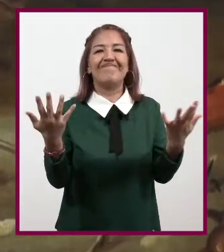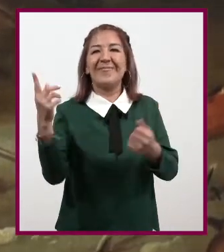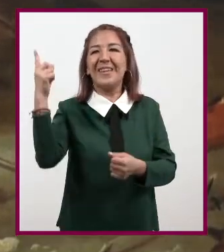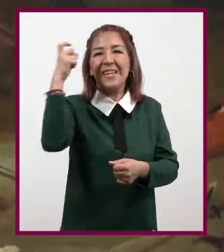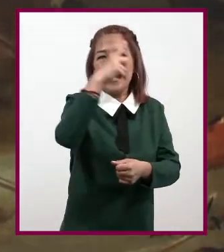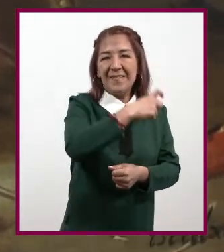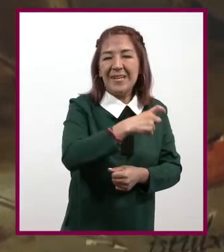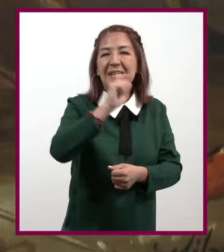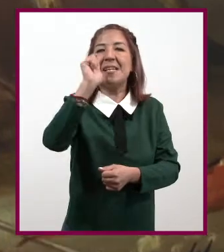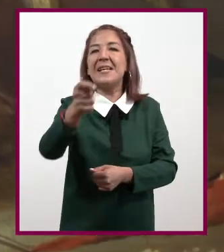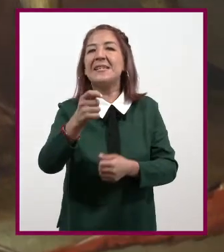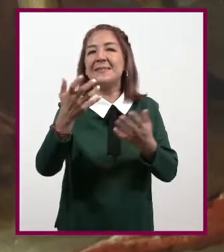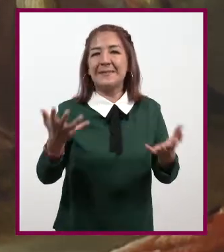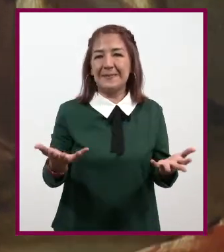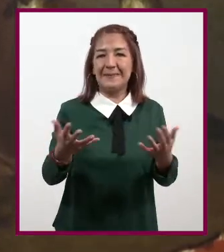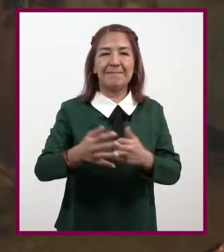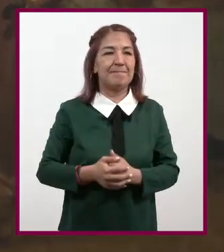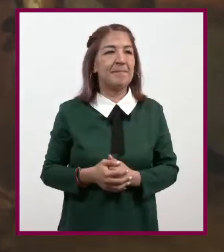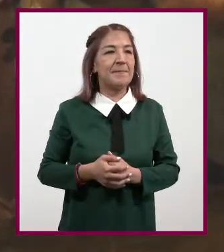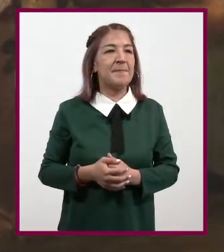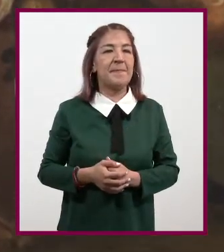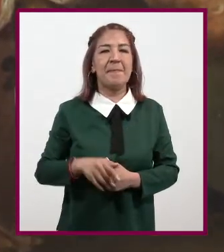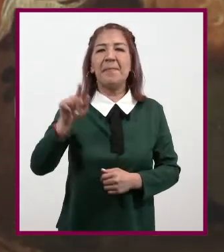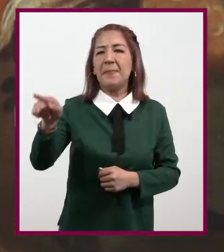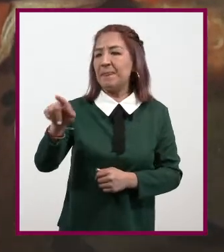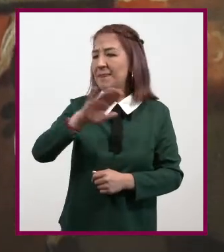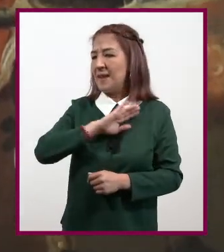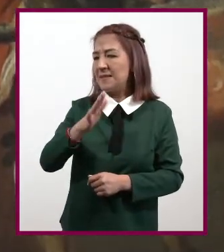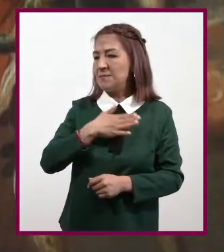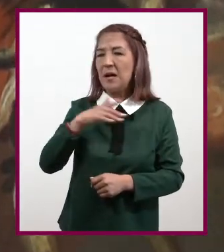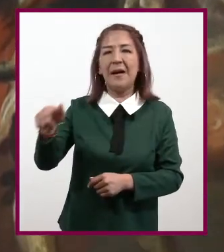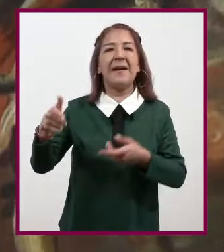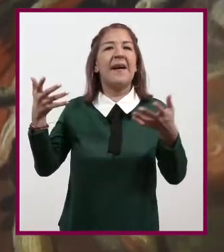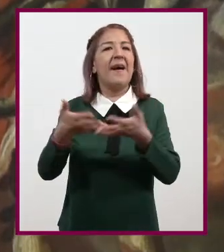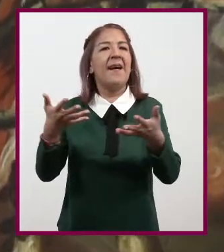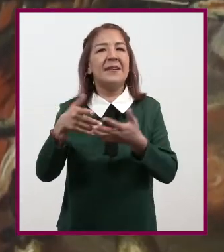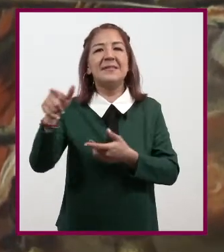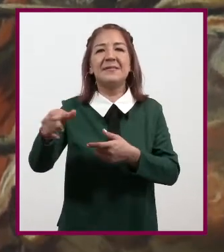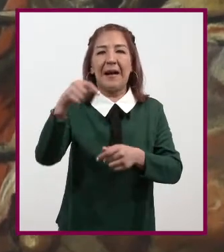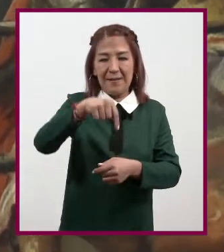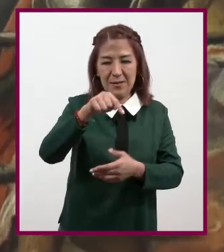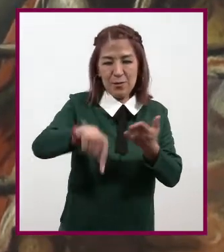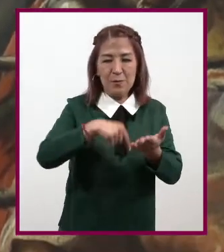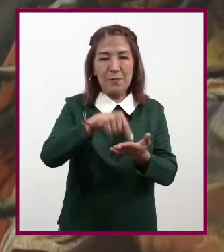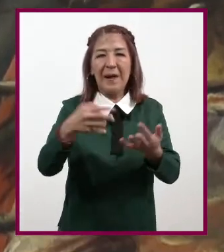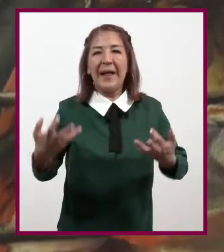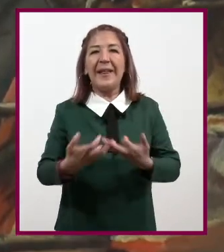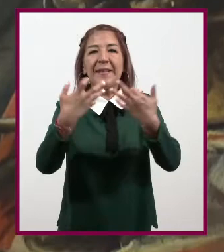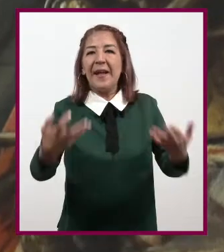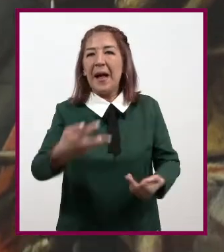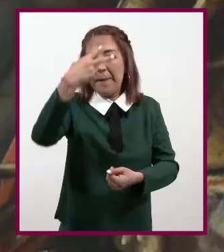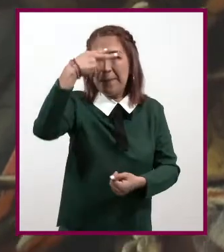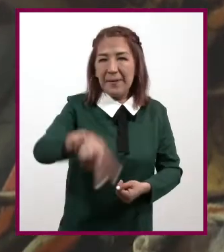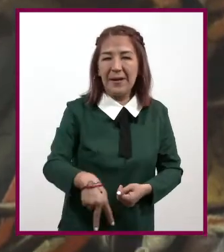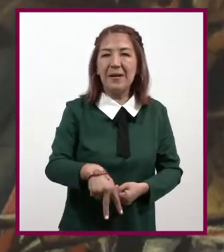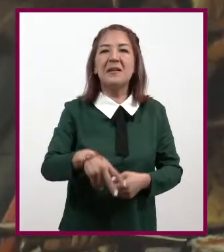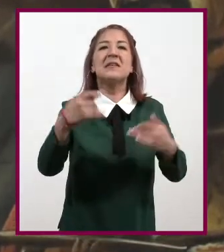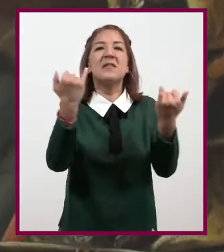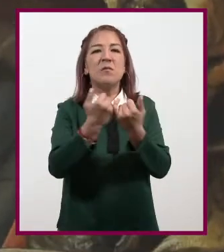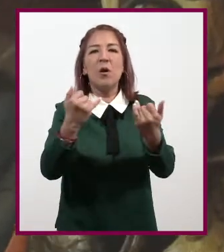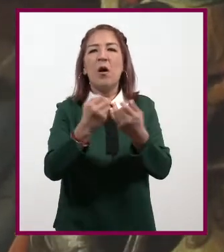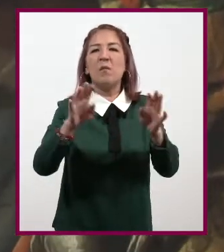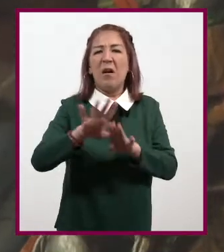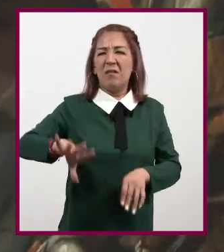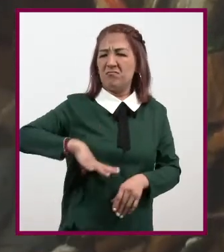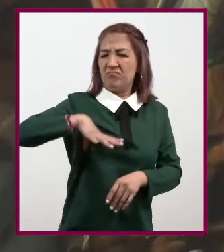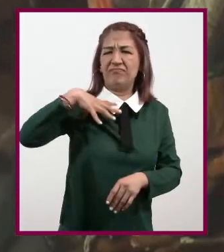en el sentido de qué es lo que los españoles hicieron en esta tierra, y como si el agravio